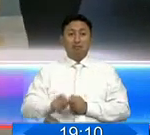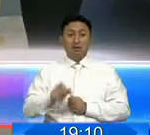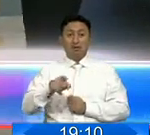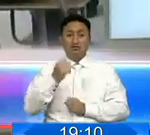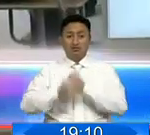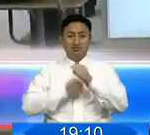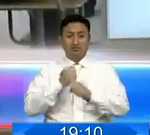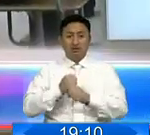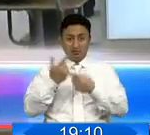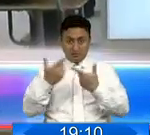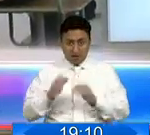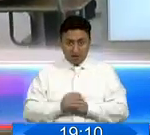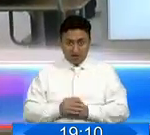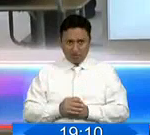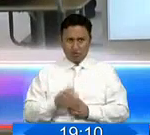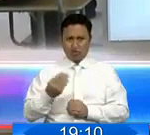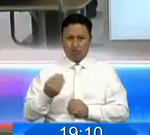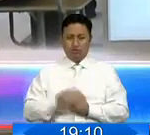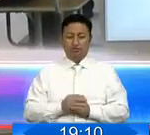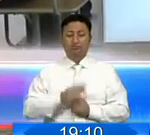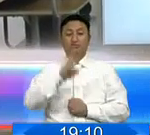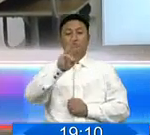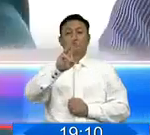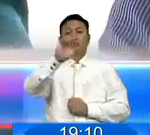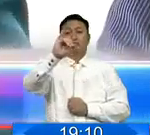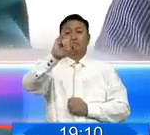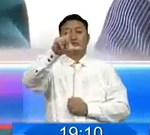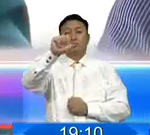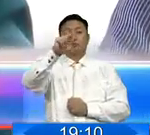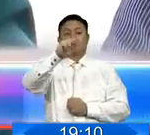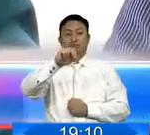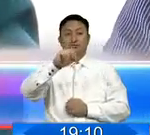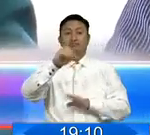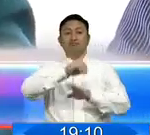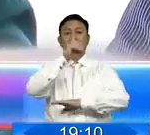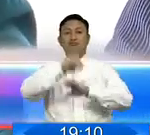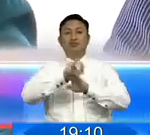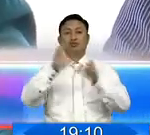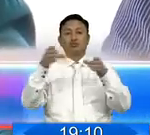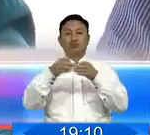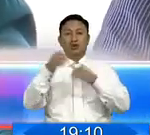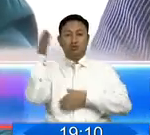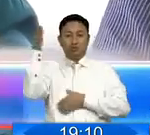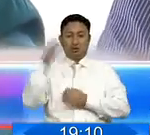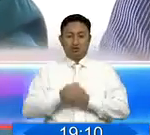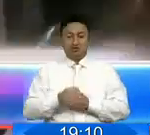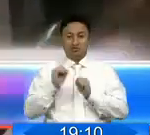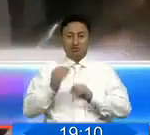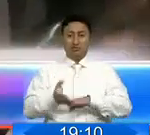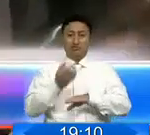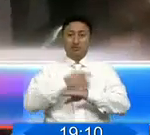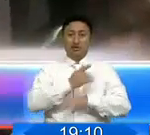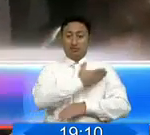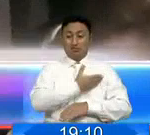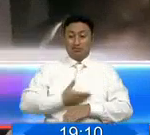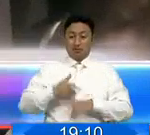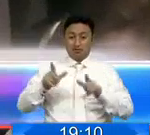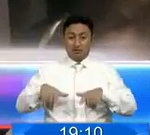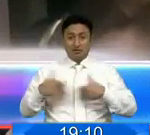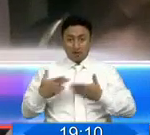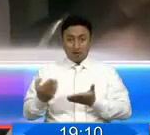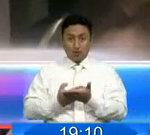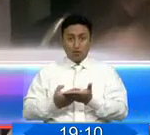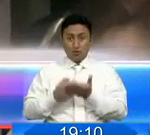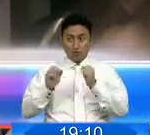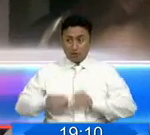han ejercido esta profesión. A decir de Wilmer Santa Cruz, director de la red de maestros, ellos se han reunido varias veces con el presidente Lenín Moreno